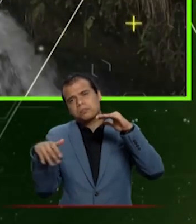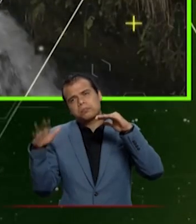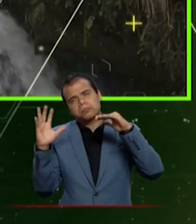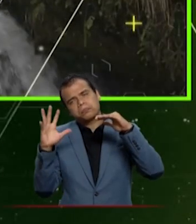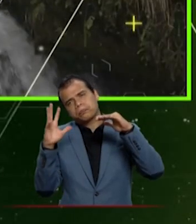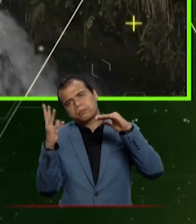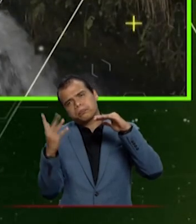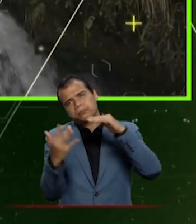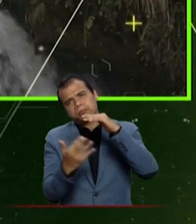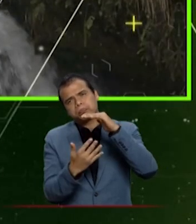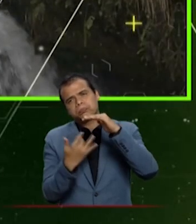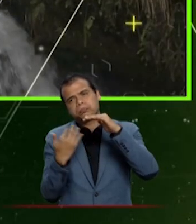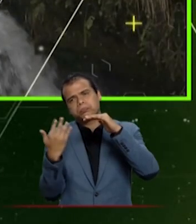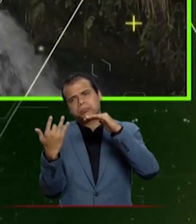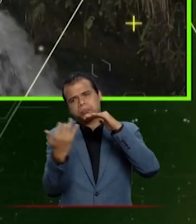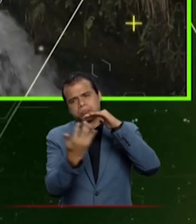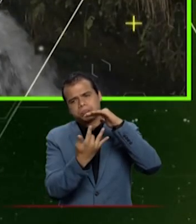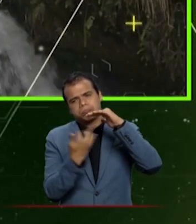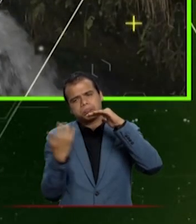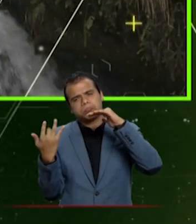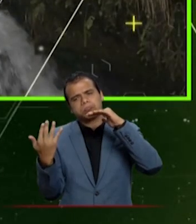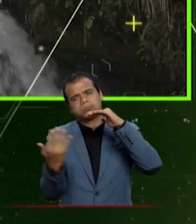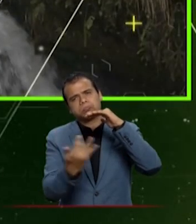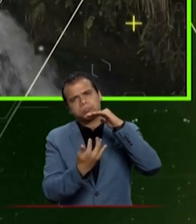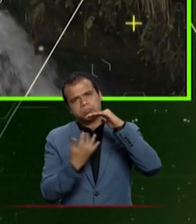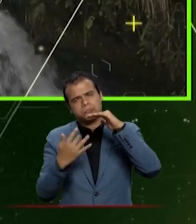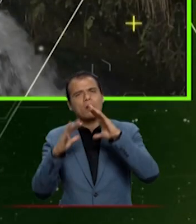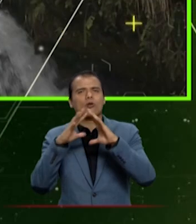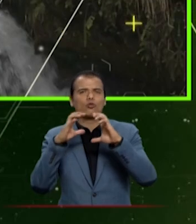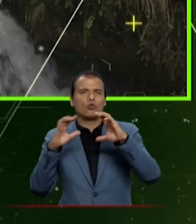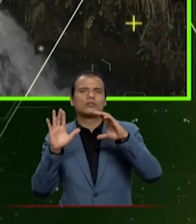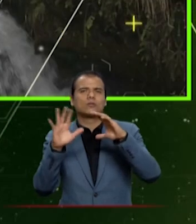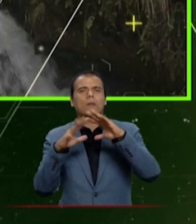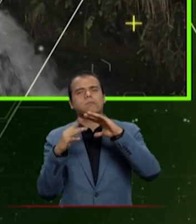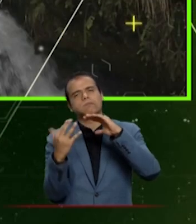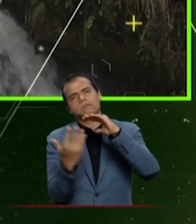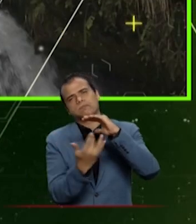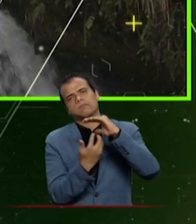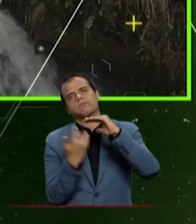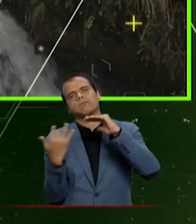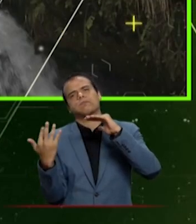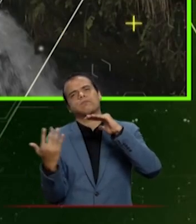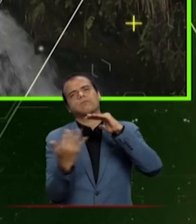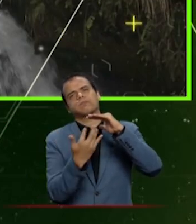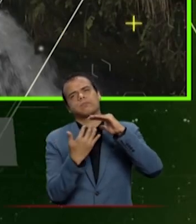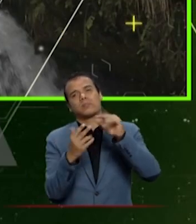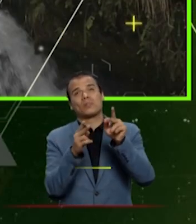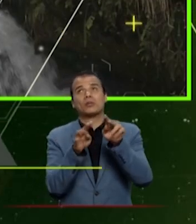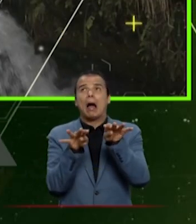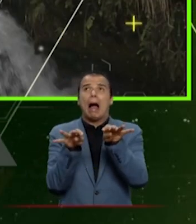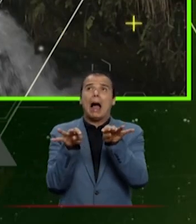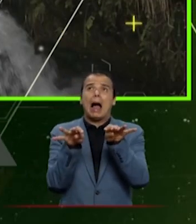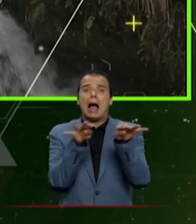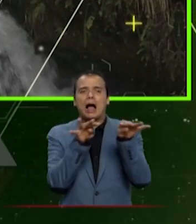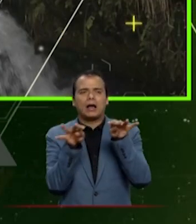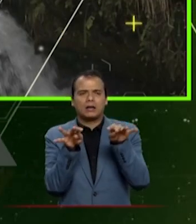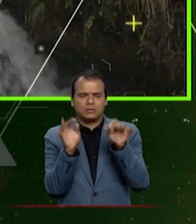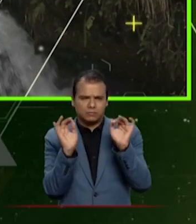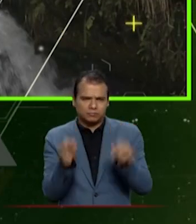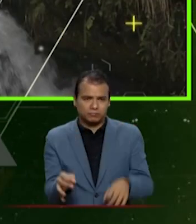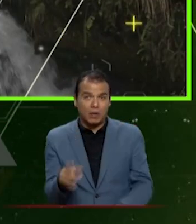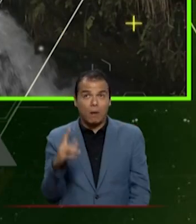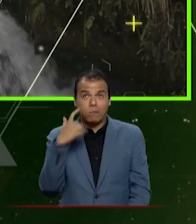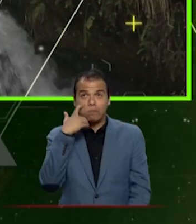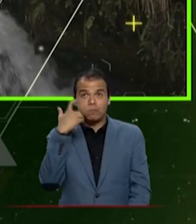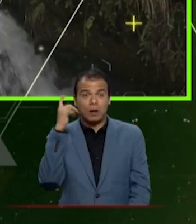eh haciendo ese ese Torbellino Que obviamente la gente es es impactante no es muy común pero pues